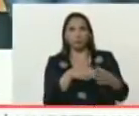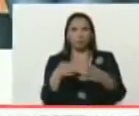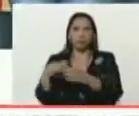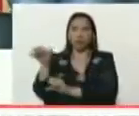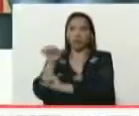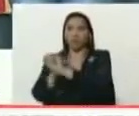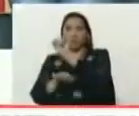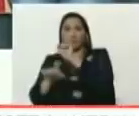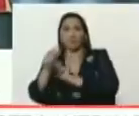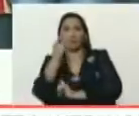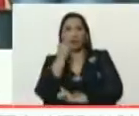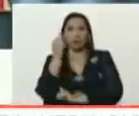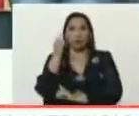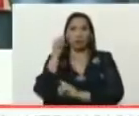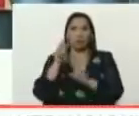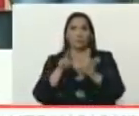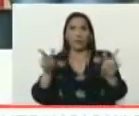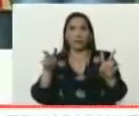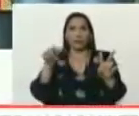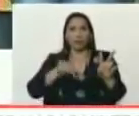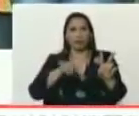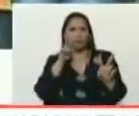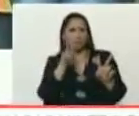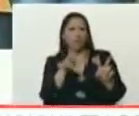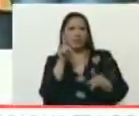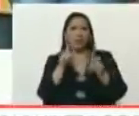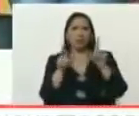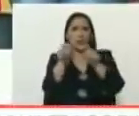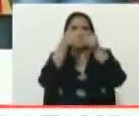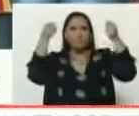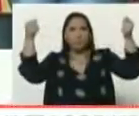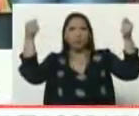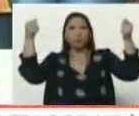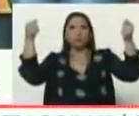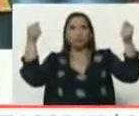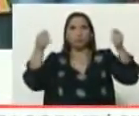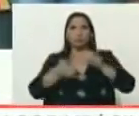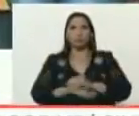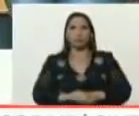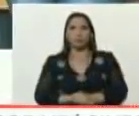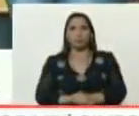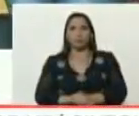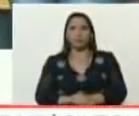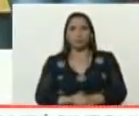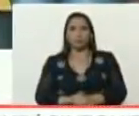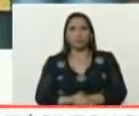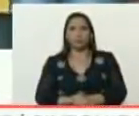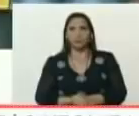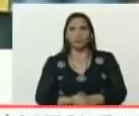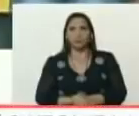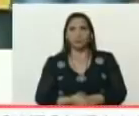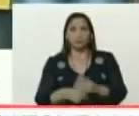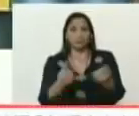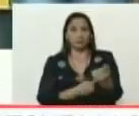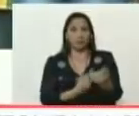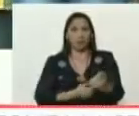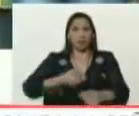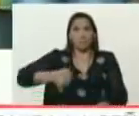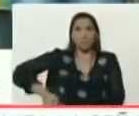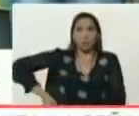defensores y defensoras de la paz. Por aquí vi yo uno de los que estuvimos, aquí estaba, ¿eh? Aquí está este hermano con su muleta en la